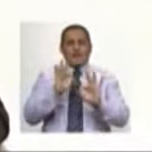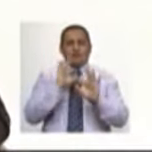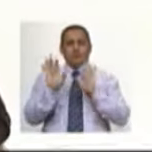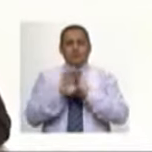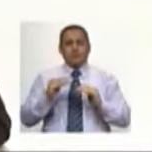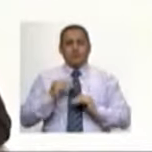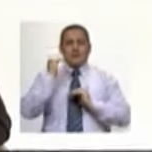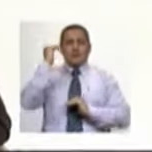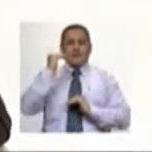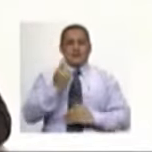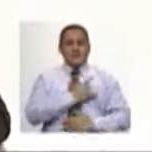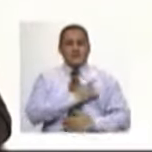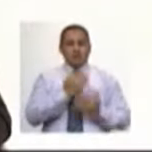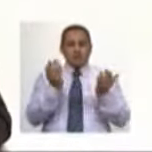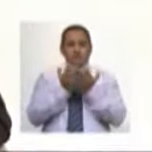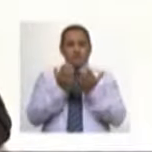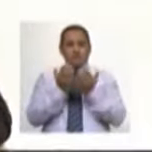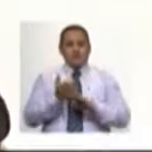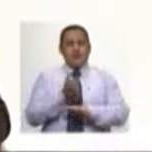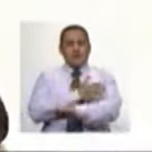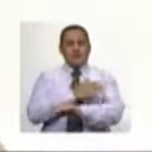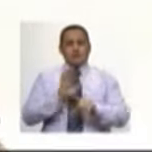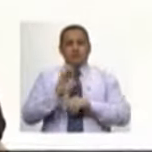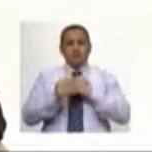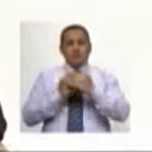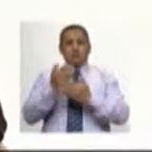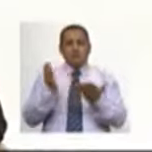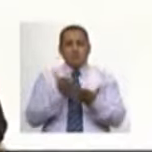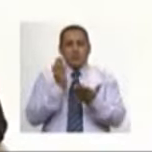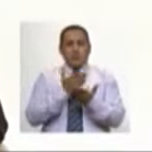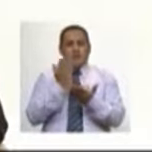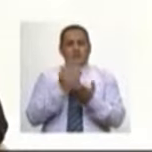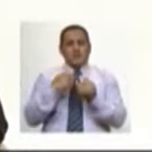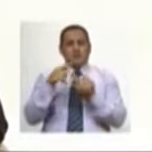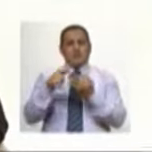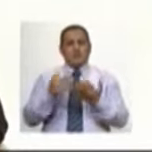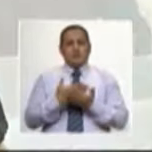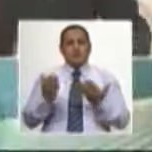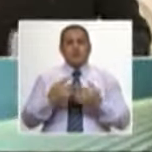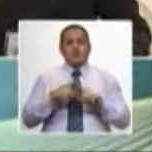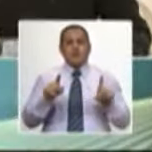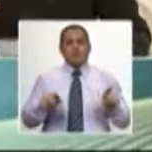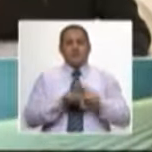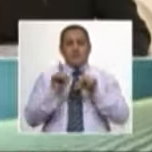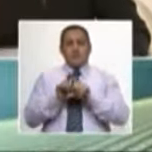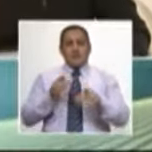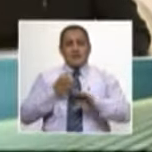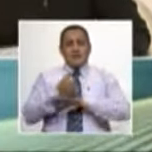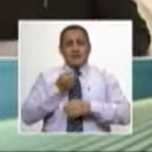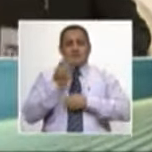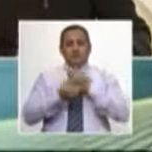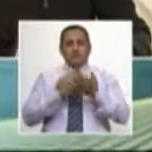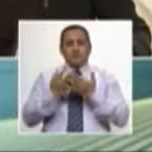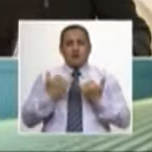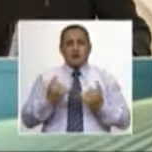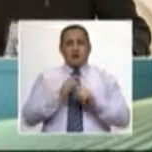grados académicos, los estudios que han realizado, su producción bibliográfica, ¿no? Claro, entre otros aspectos. Aunque lo cierto es que el acceso a la información ahora